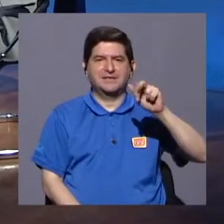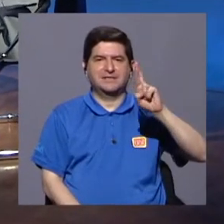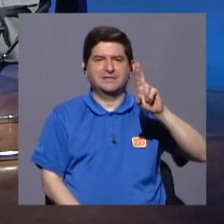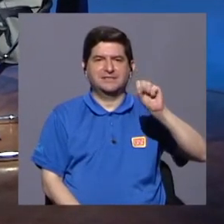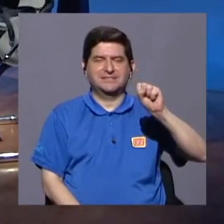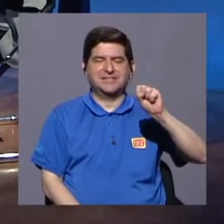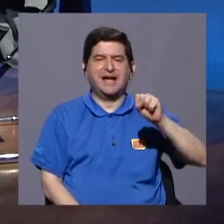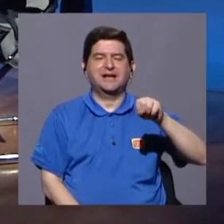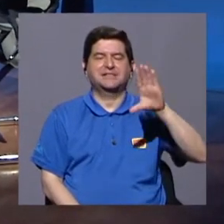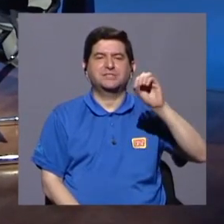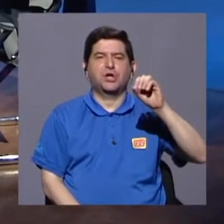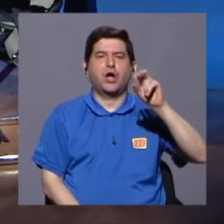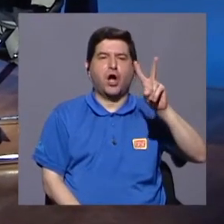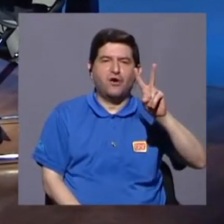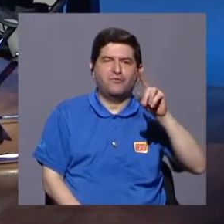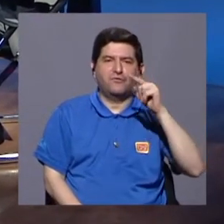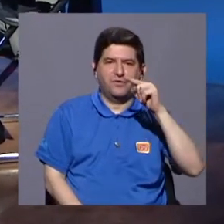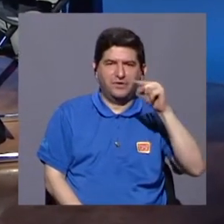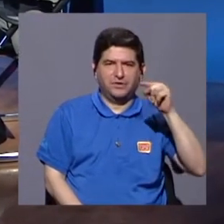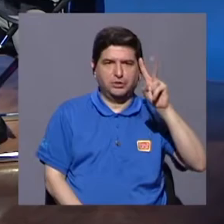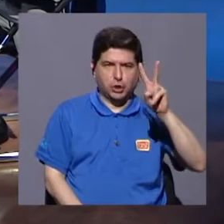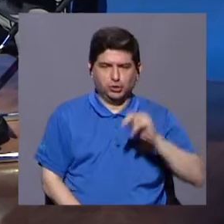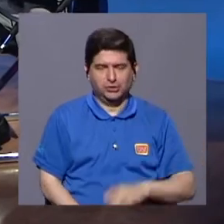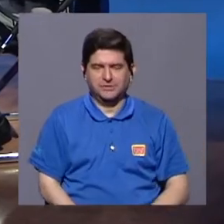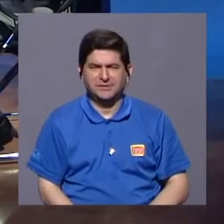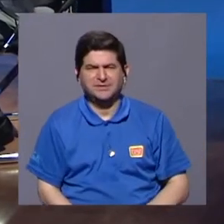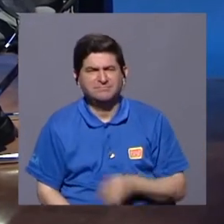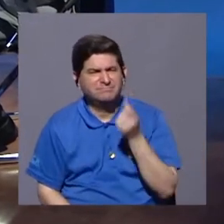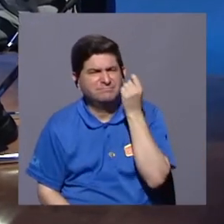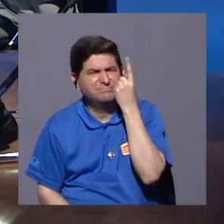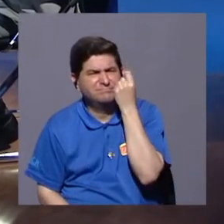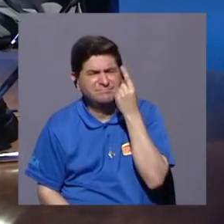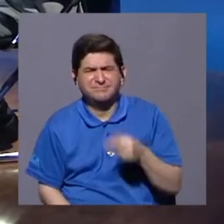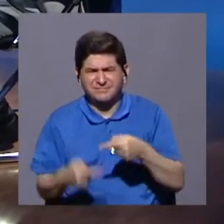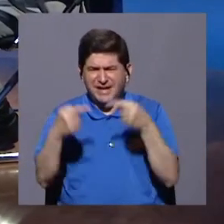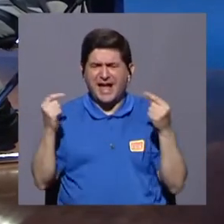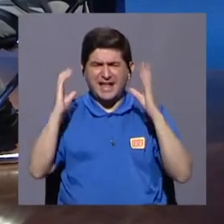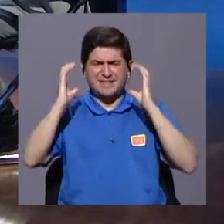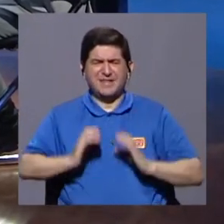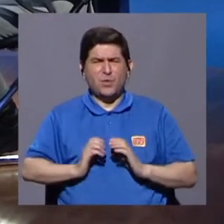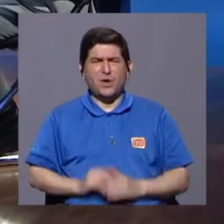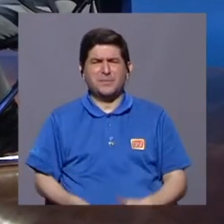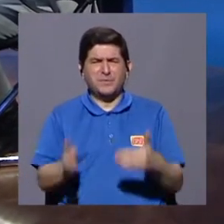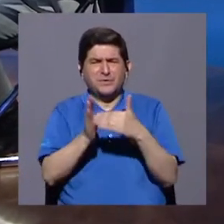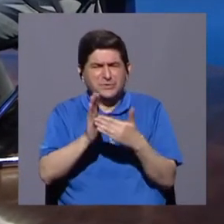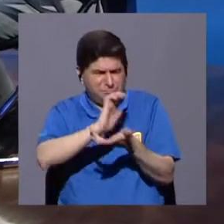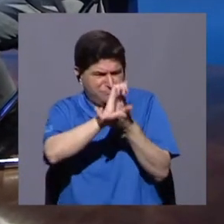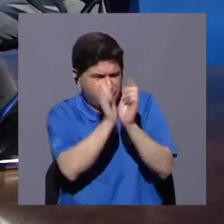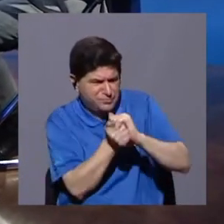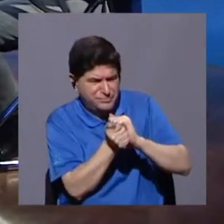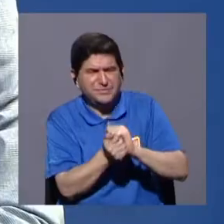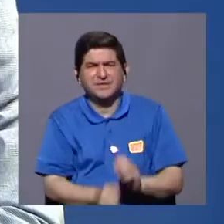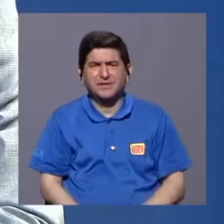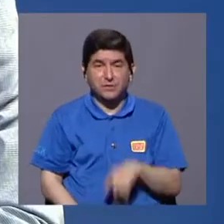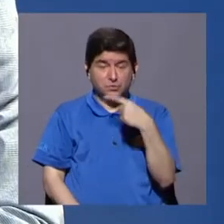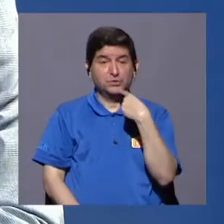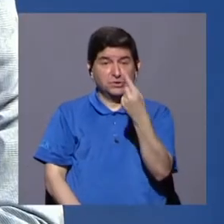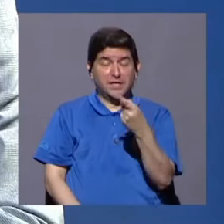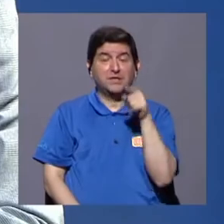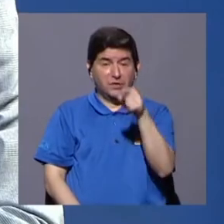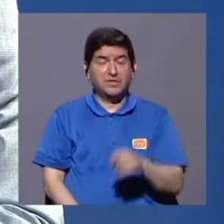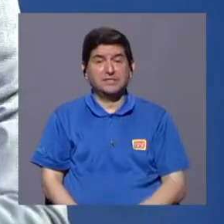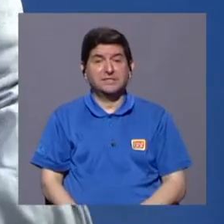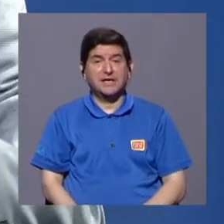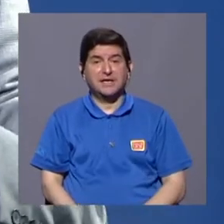v2 qué entendemos por anticuerpos recombinantes ahora y porque ustedes lo mencionan en el